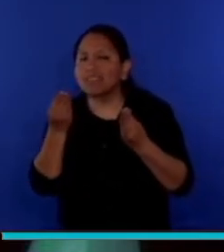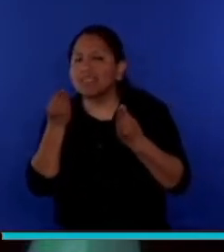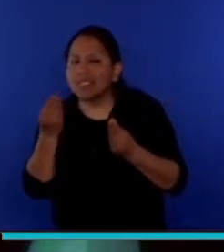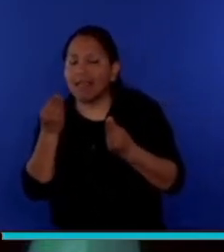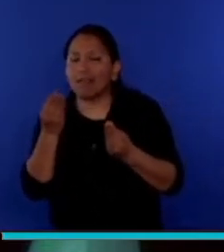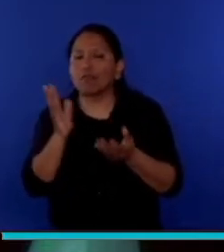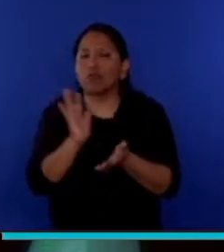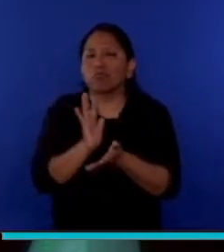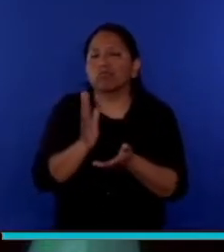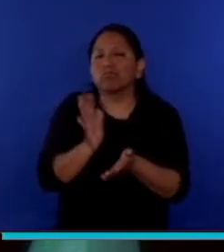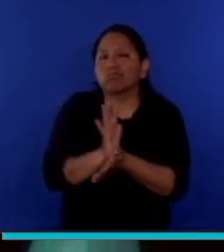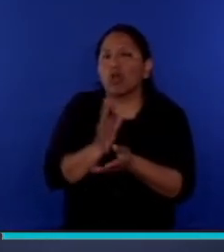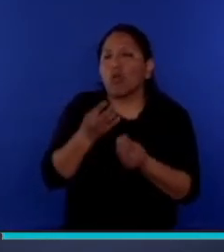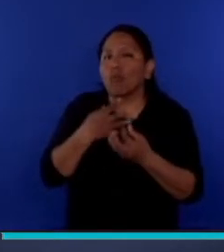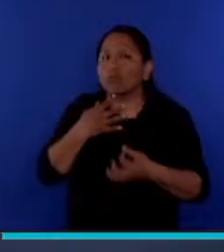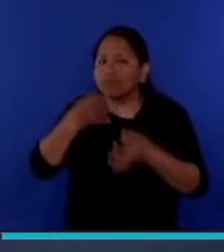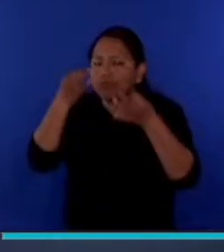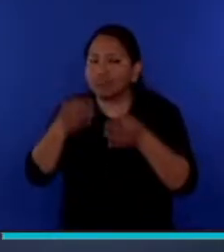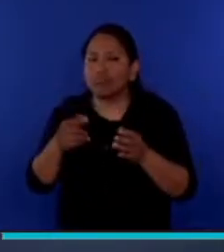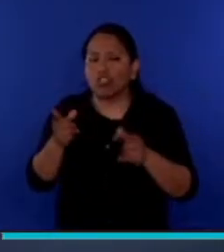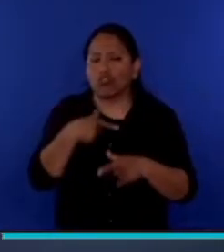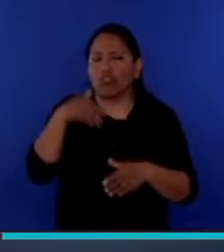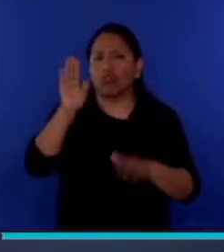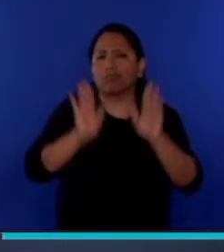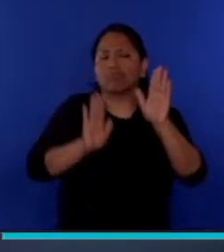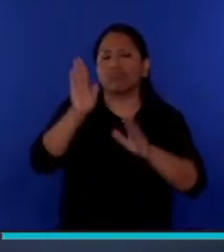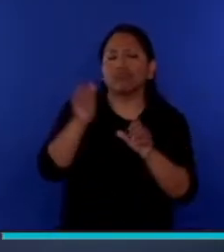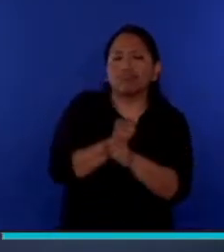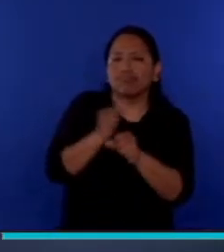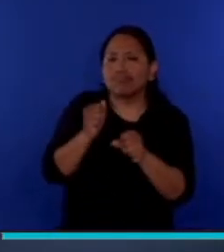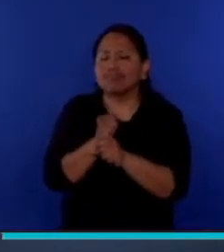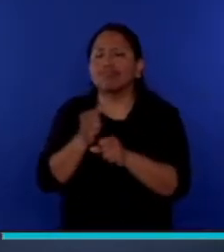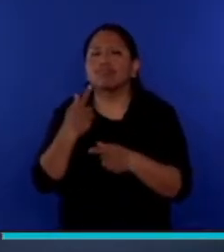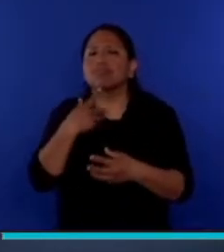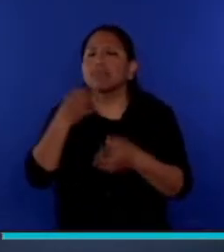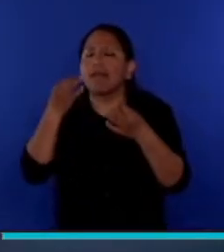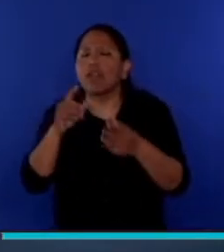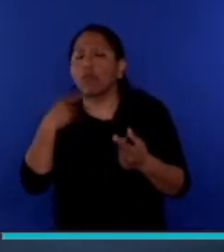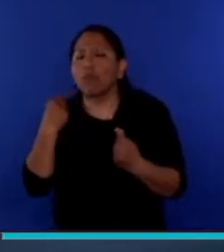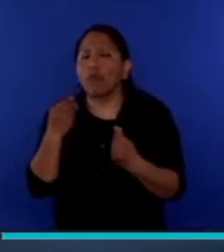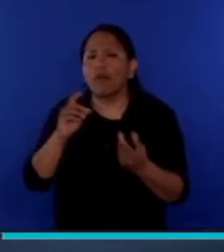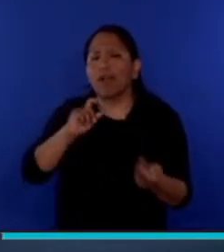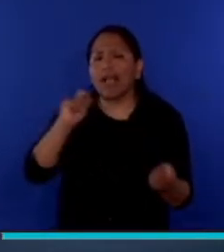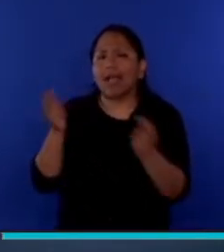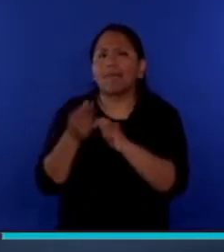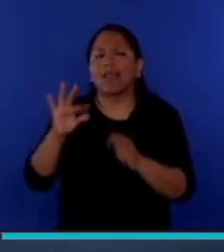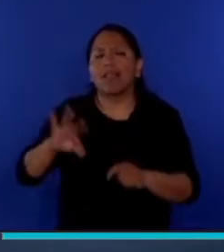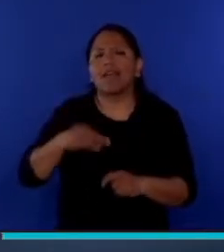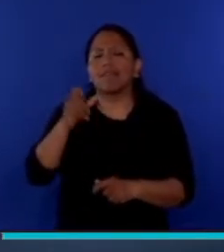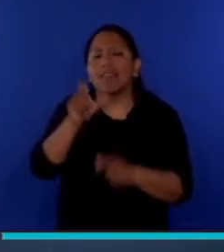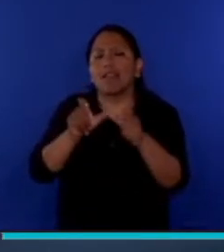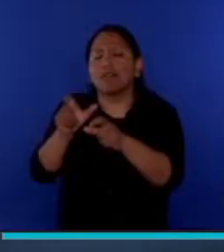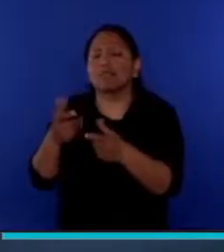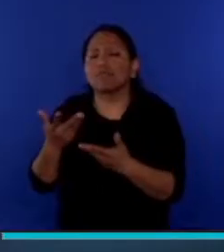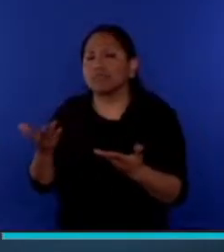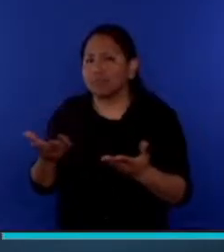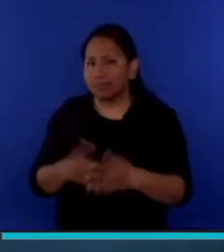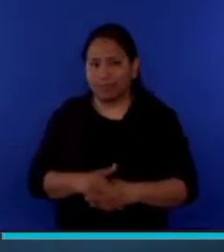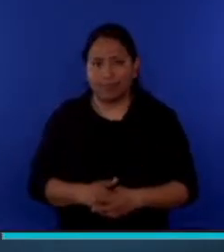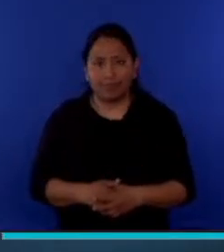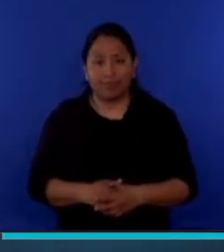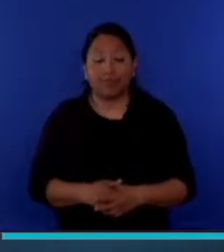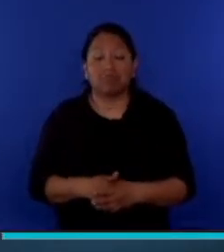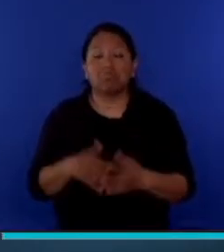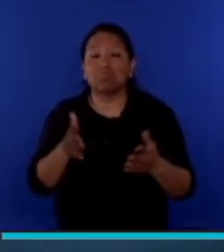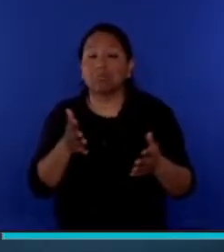la implementación, ¿no?, de las normas que nosotros votamos acá realmente cambian la vida de los bonaerenses. Y estas son al